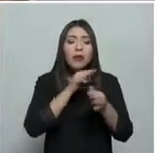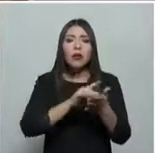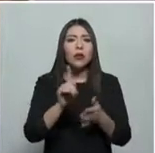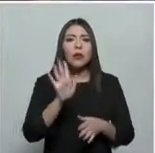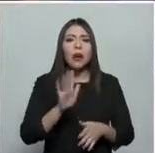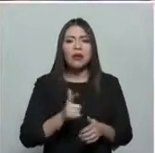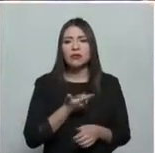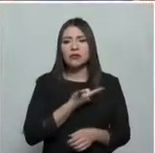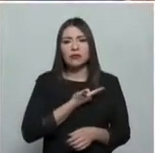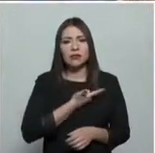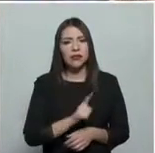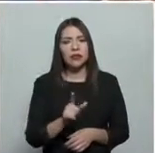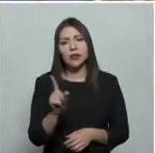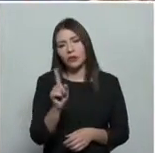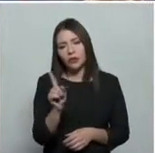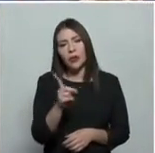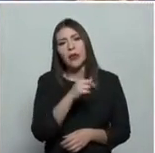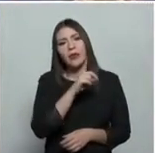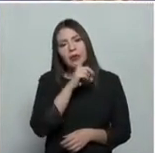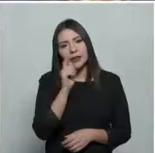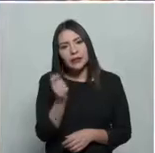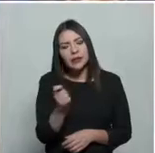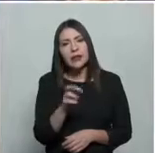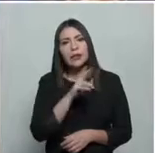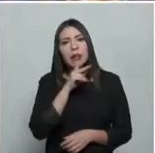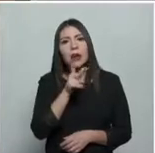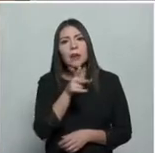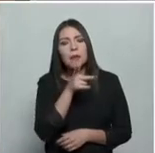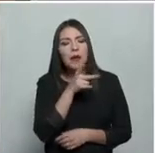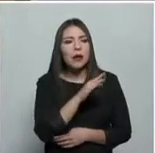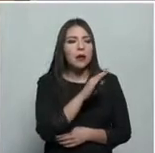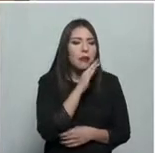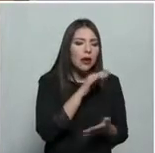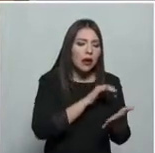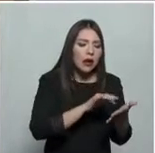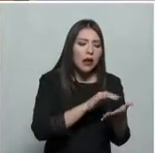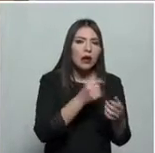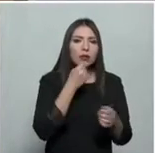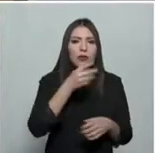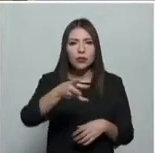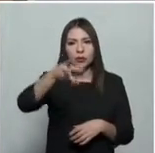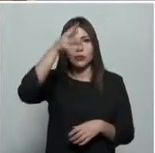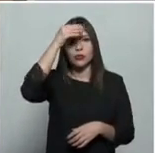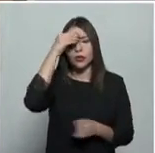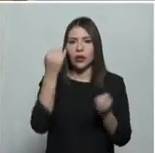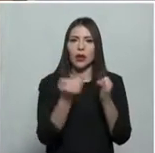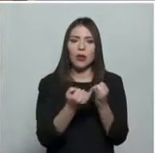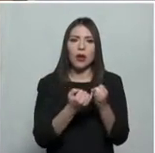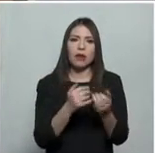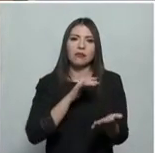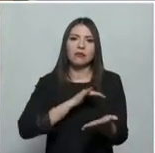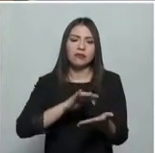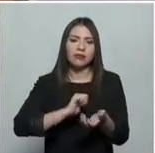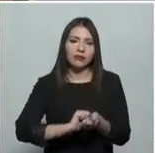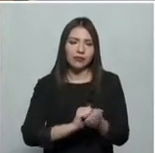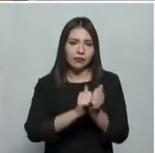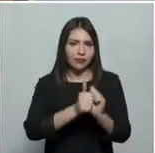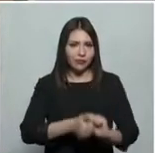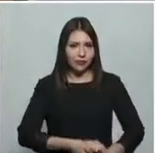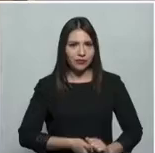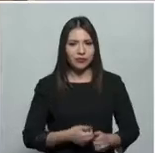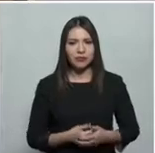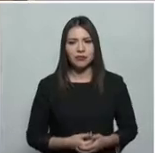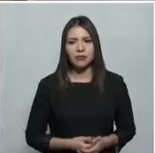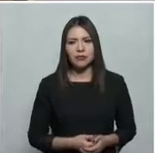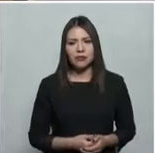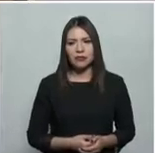aleje. Lo mejor que se puede hacer es que los papás lean. Pienso que la lectura nunca ha sido un fenómeno, por un lado, ni